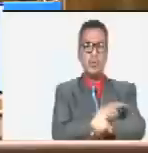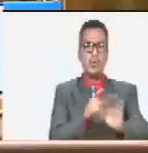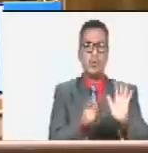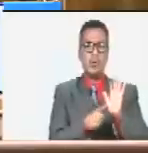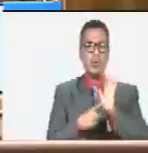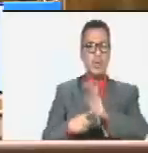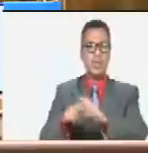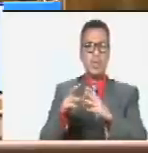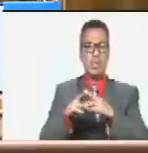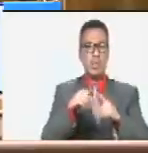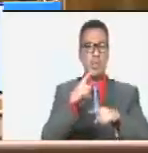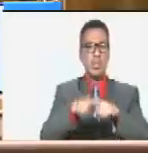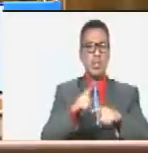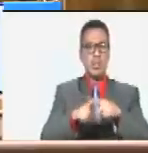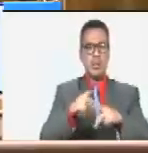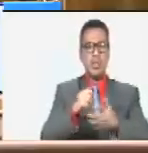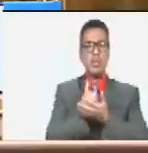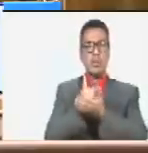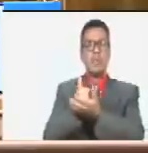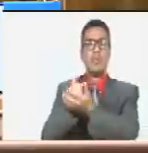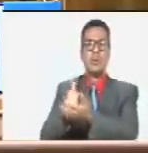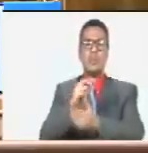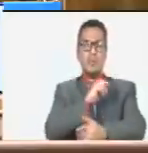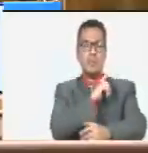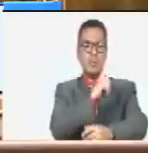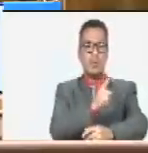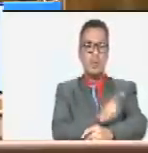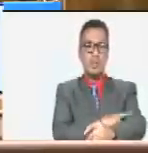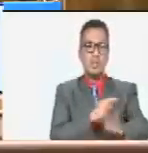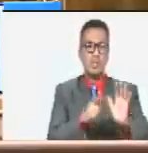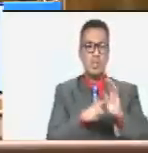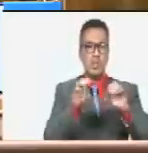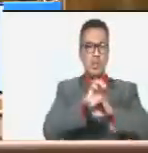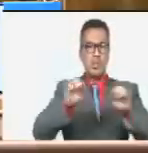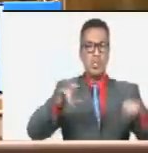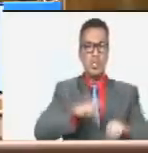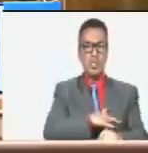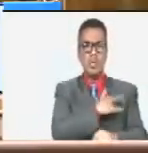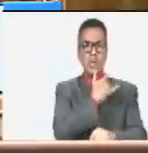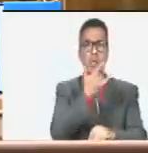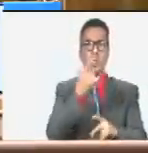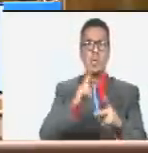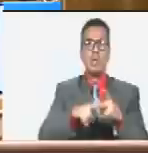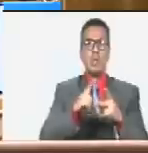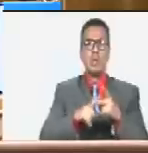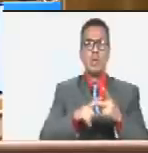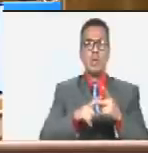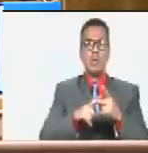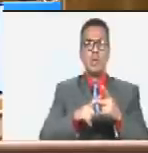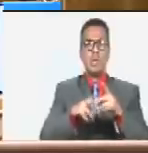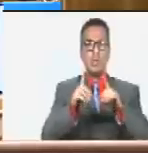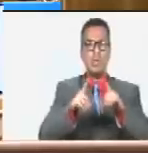para contribuir al fortalecimiento de la educación universitaria y la democracia en el país.